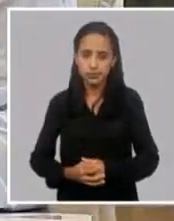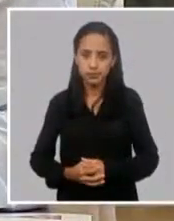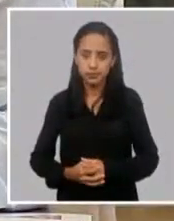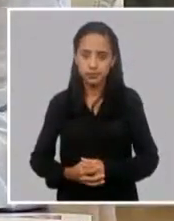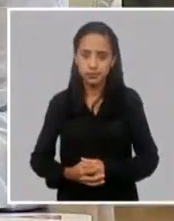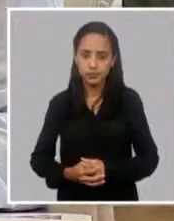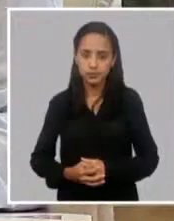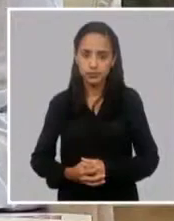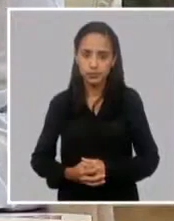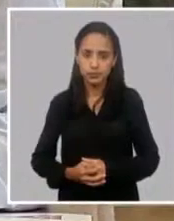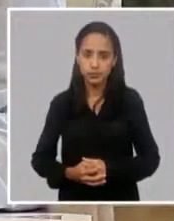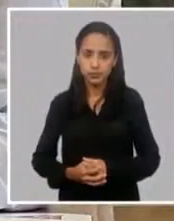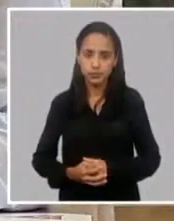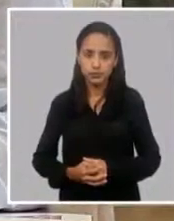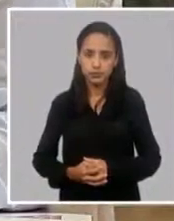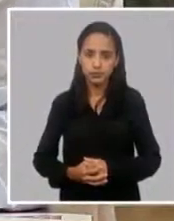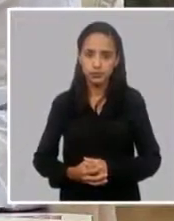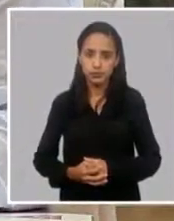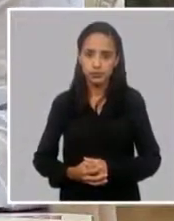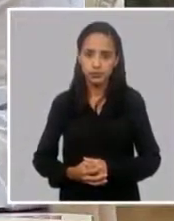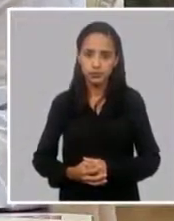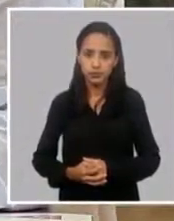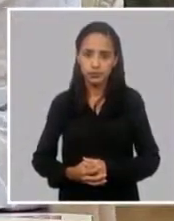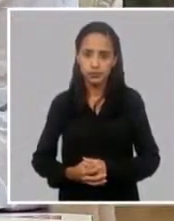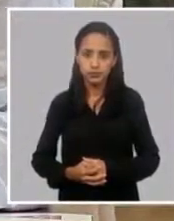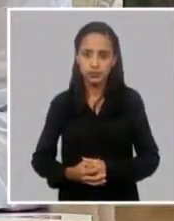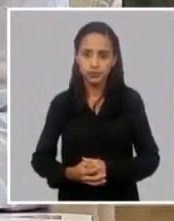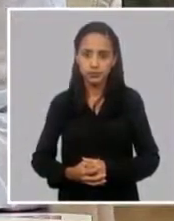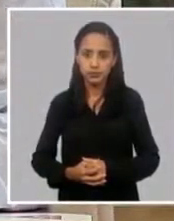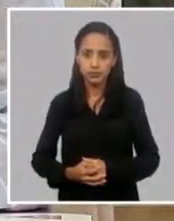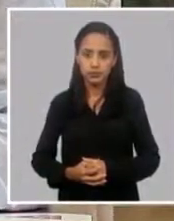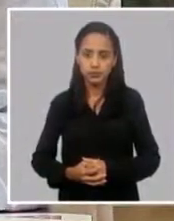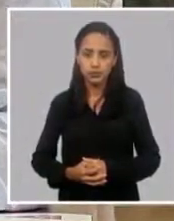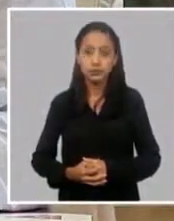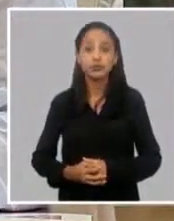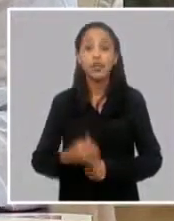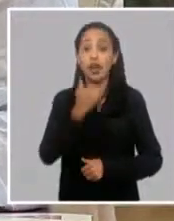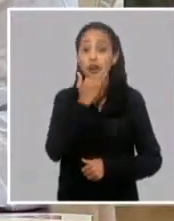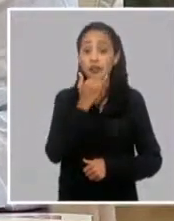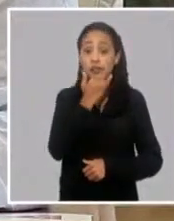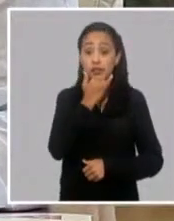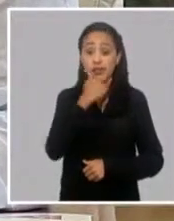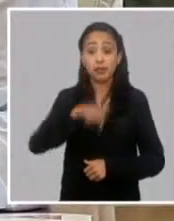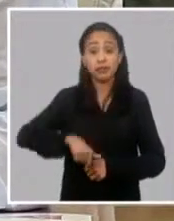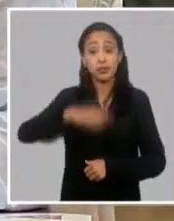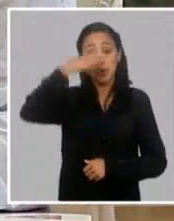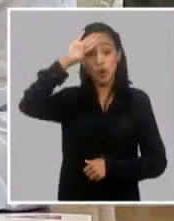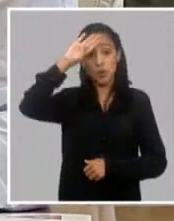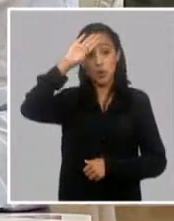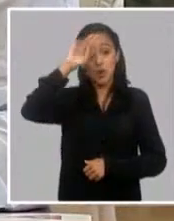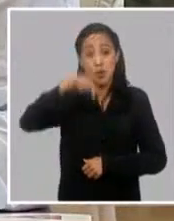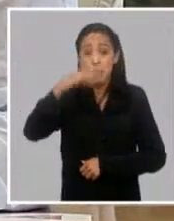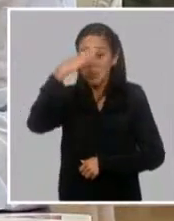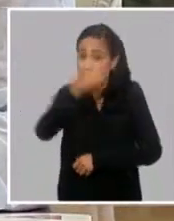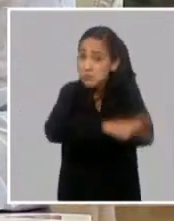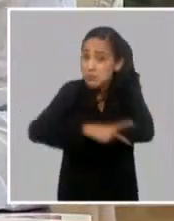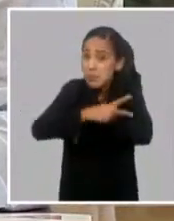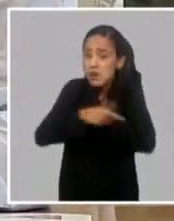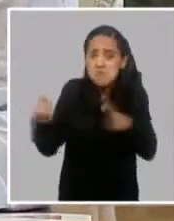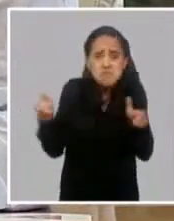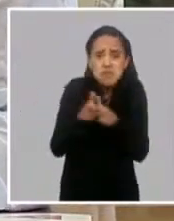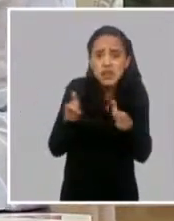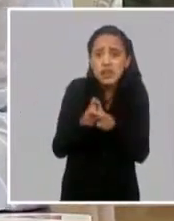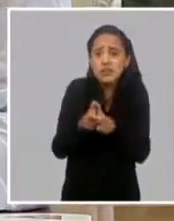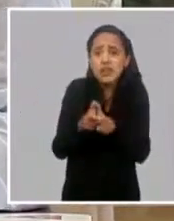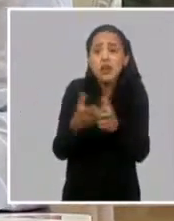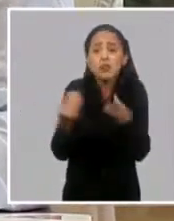que es bajo y que demerita al país poderoso, que ante una nación como la nuestra, pequeña, laboriosa, que